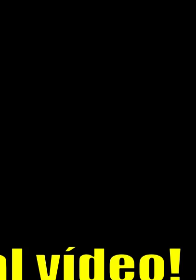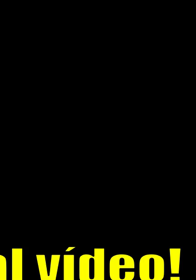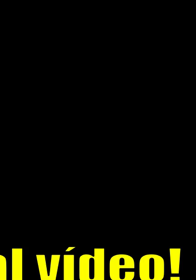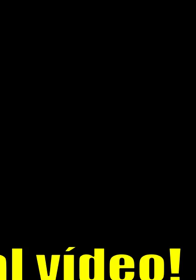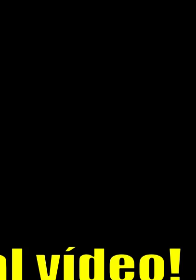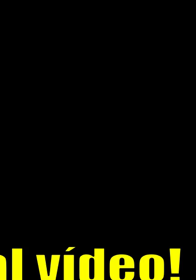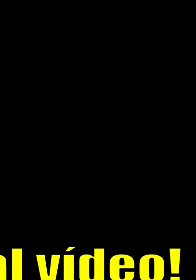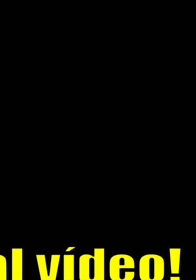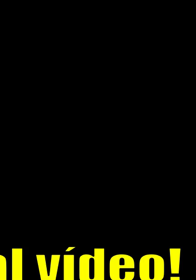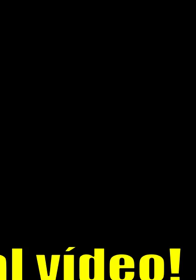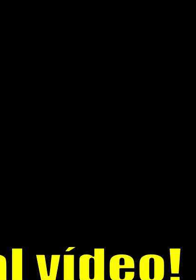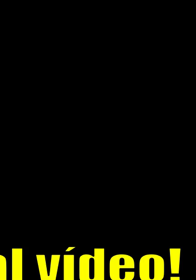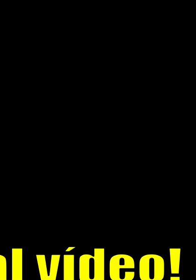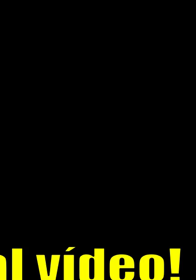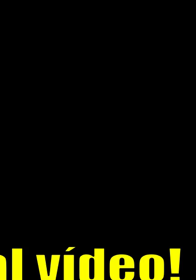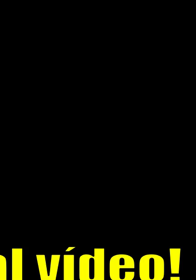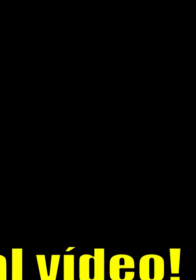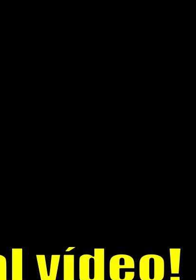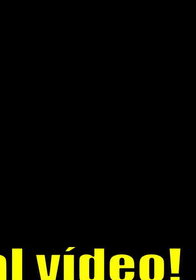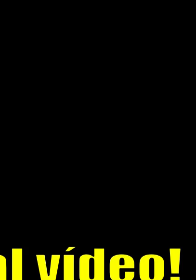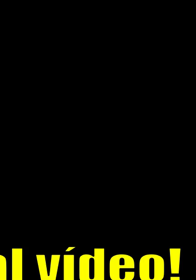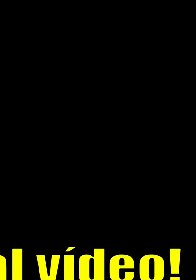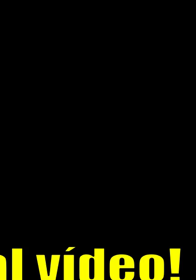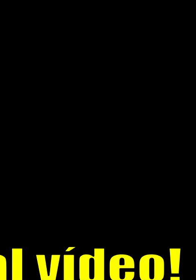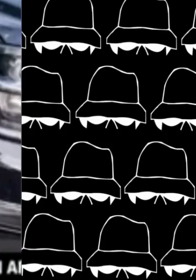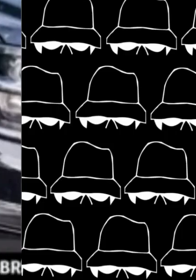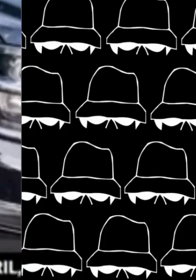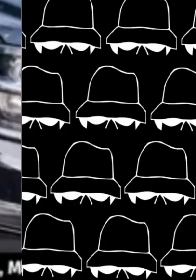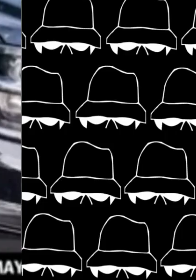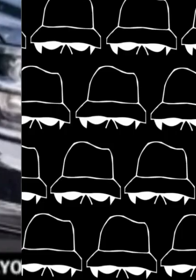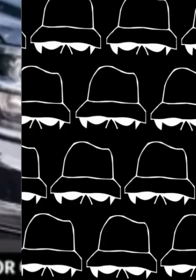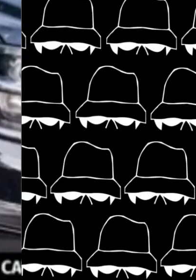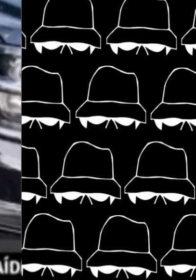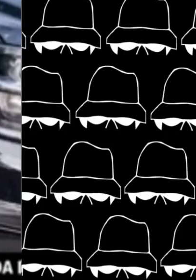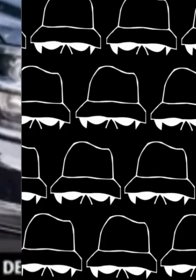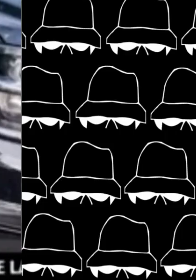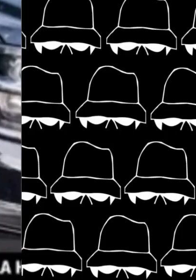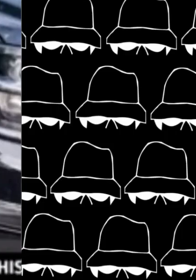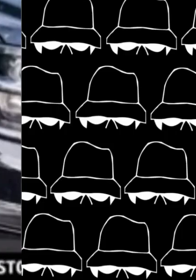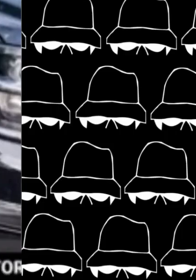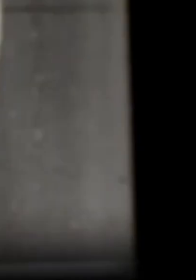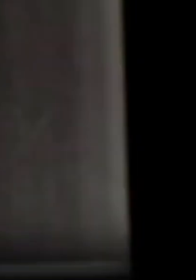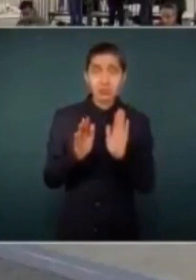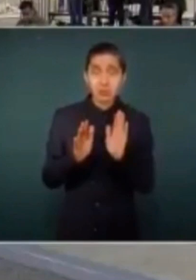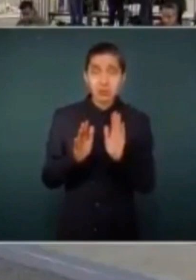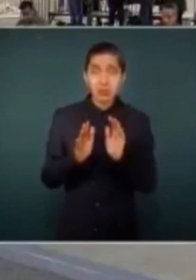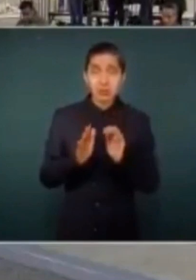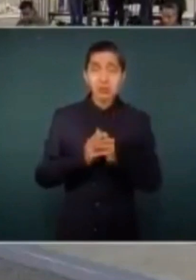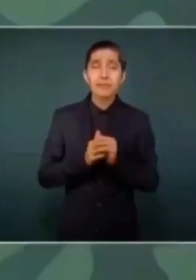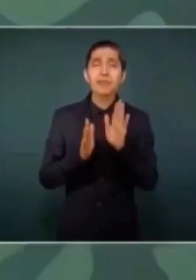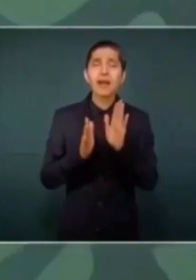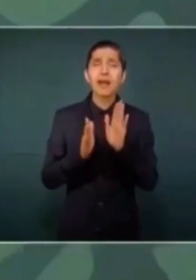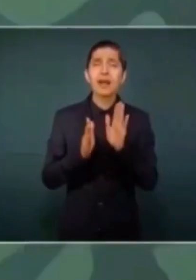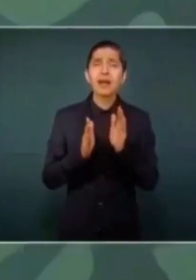50, con capacidad para perforar blindajes. Así quedó la camioneta del secretario. Bueno,